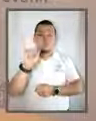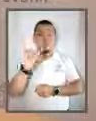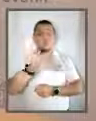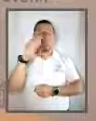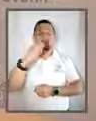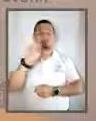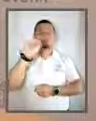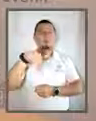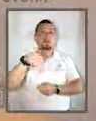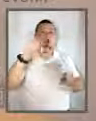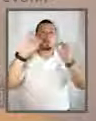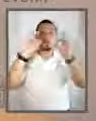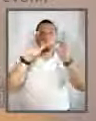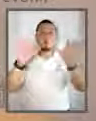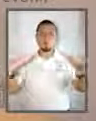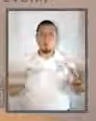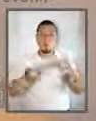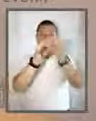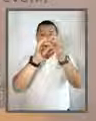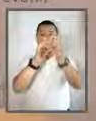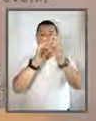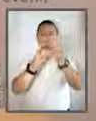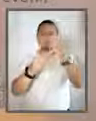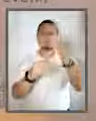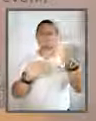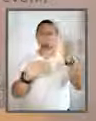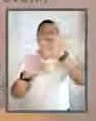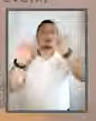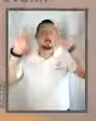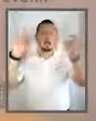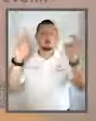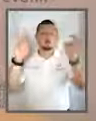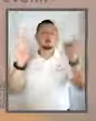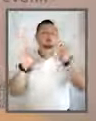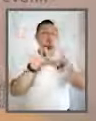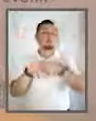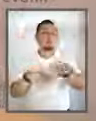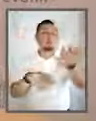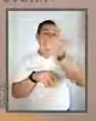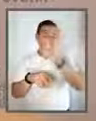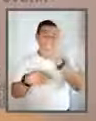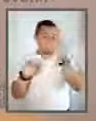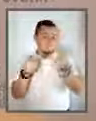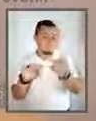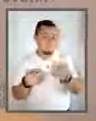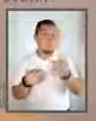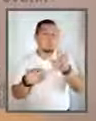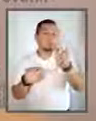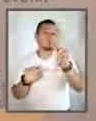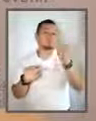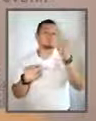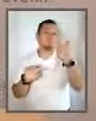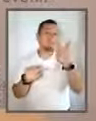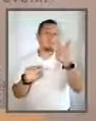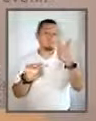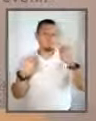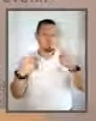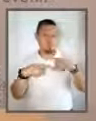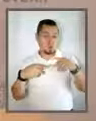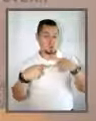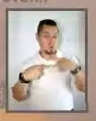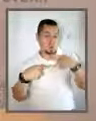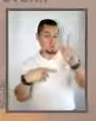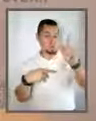San Julián y el municipio de Lagos de Moreno. Hasta el momento, 87 casos, o sea,